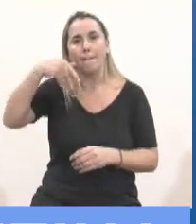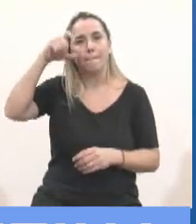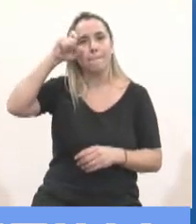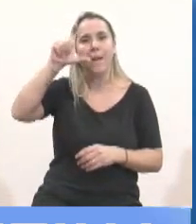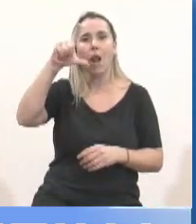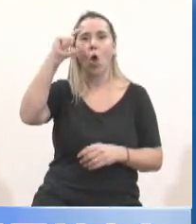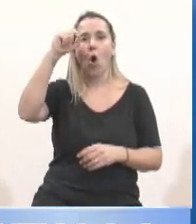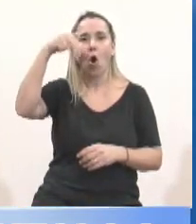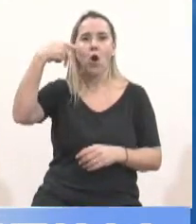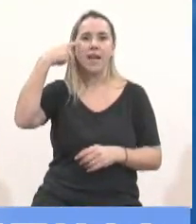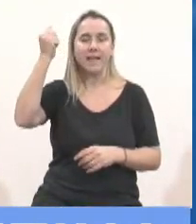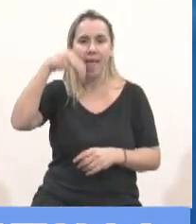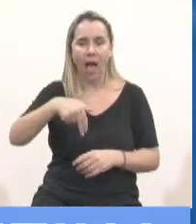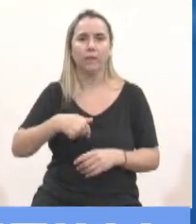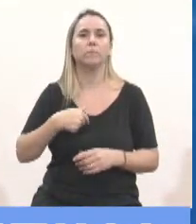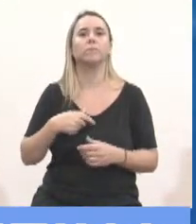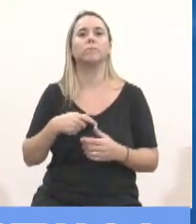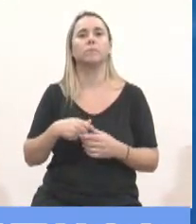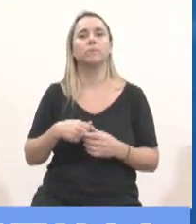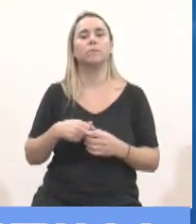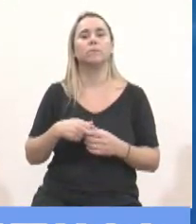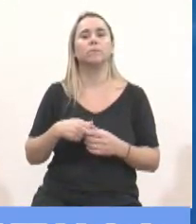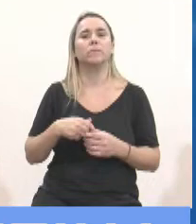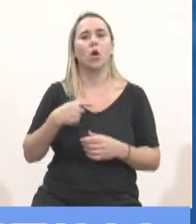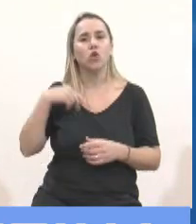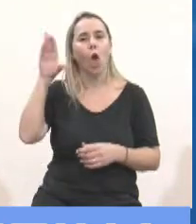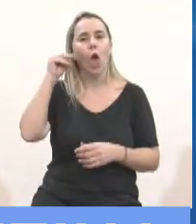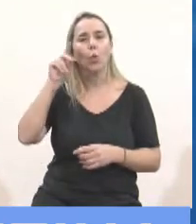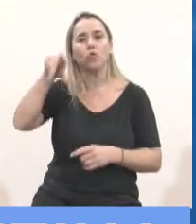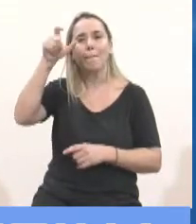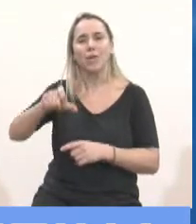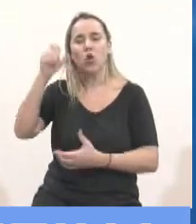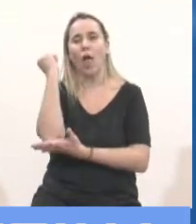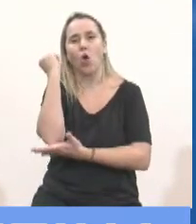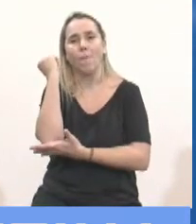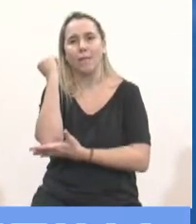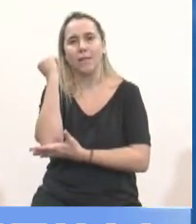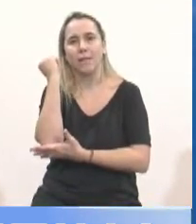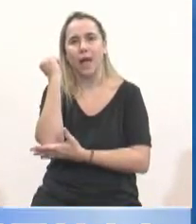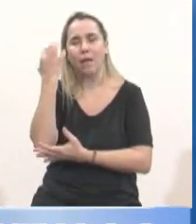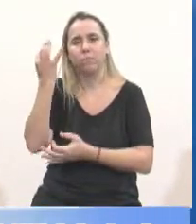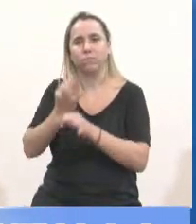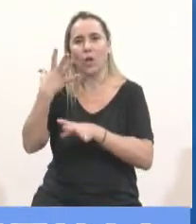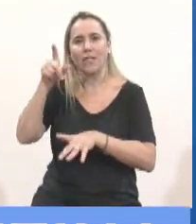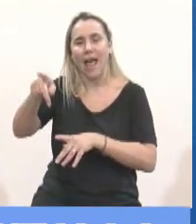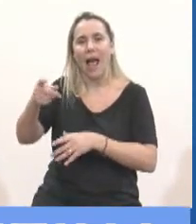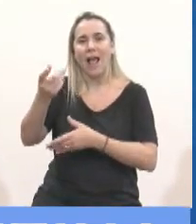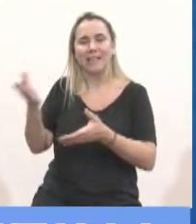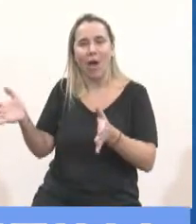Melconian. Le escucho a otros, a los economistas que compartieron el modelo